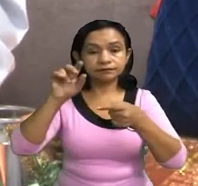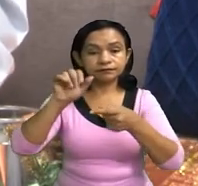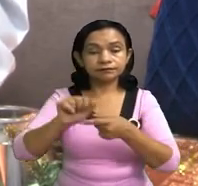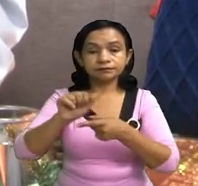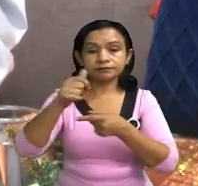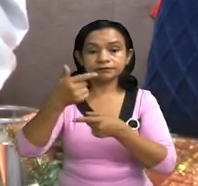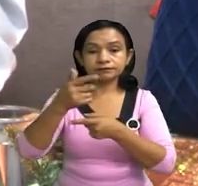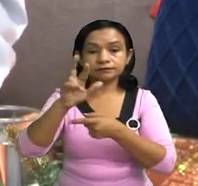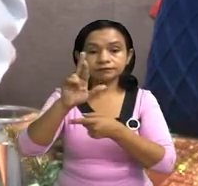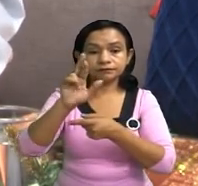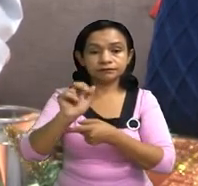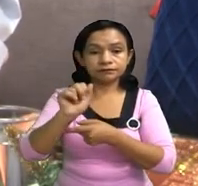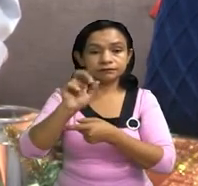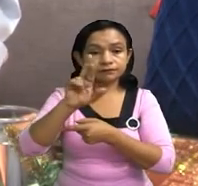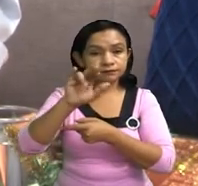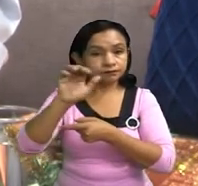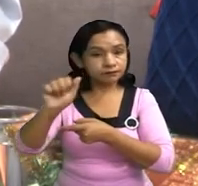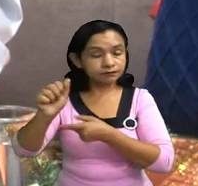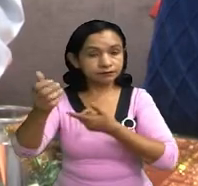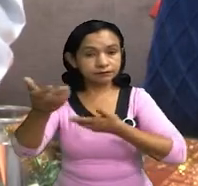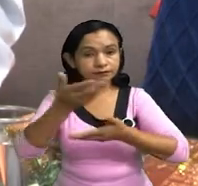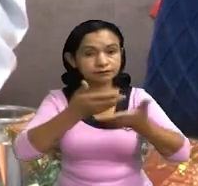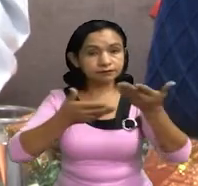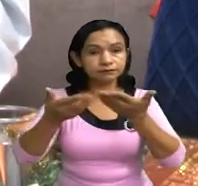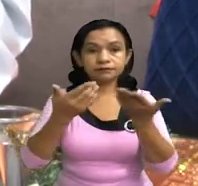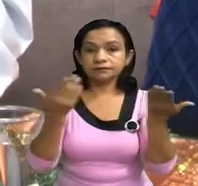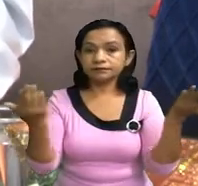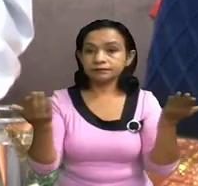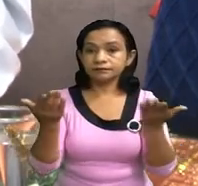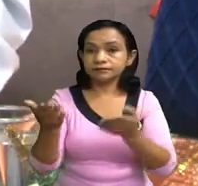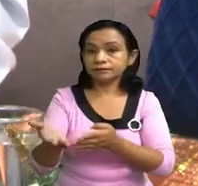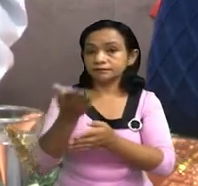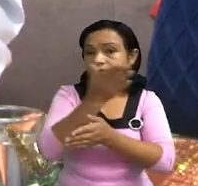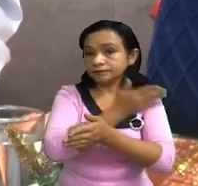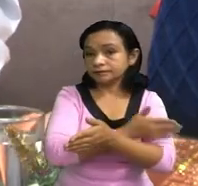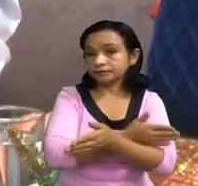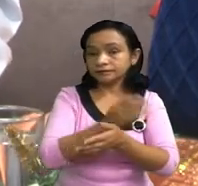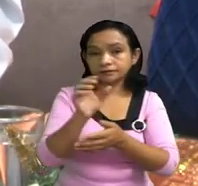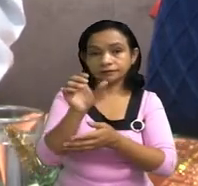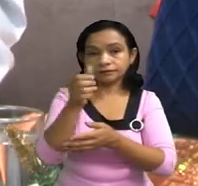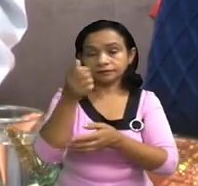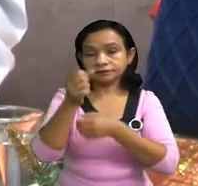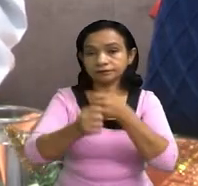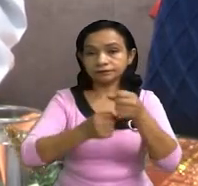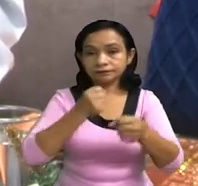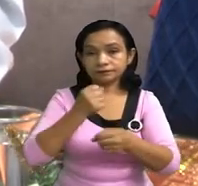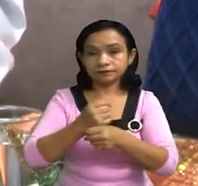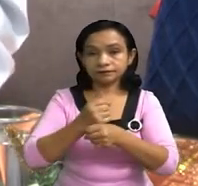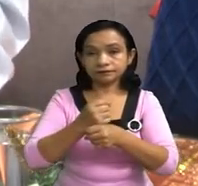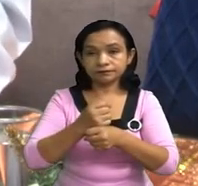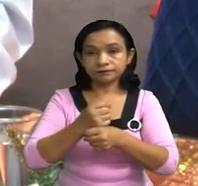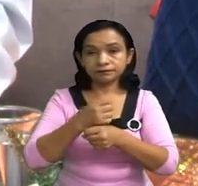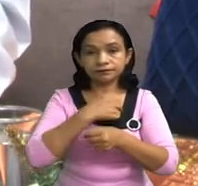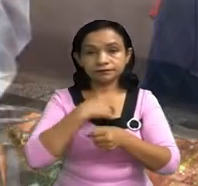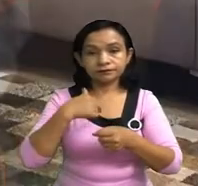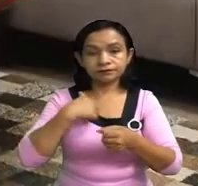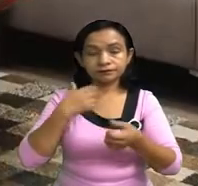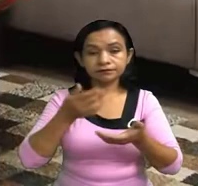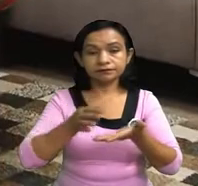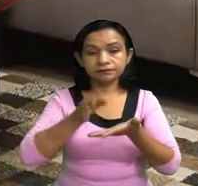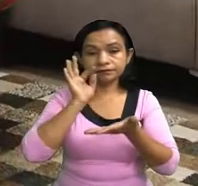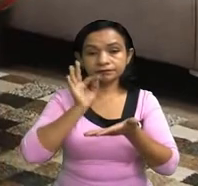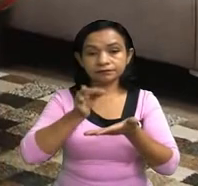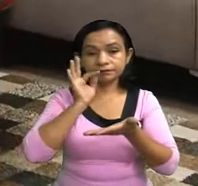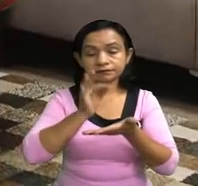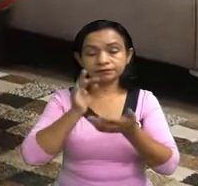donde compartí con ellos, porque en un tiempo, durante 6 años como gerente general, que fuimos de los cafetaleros, teníamos